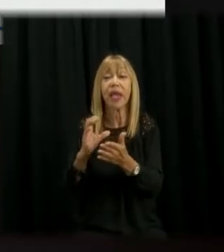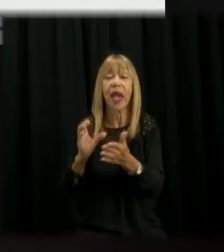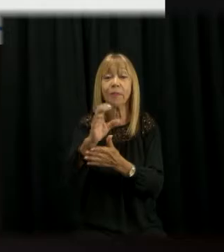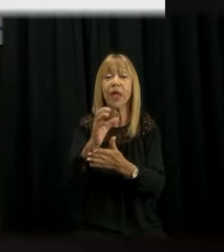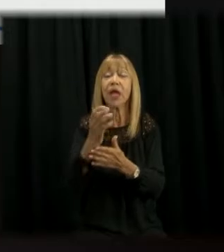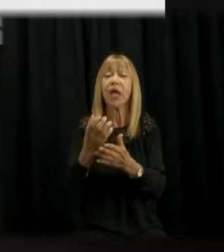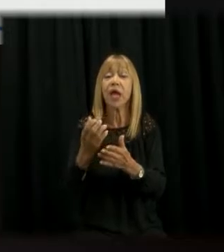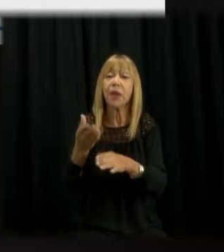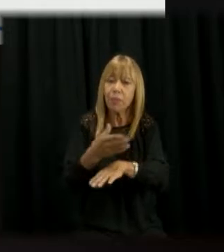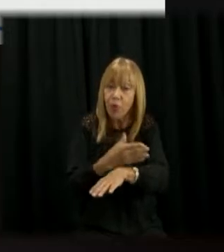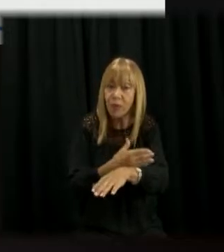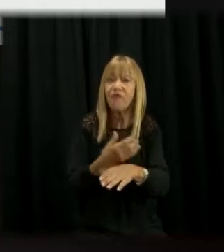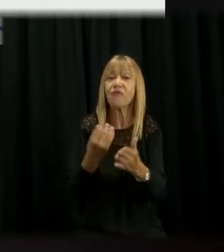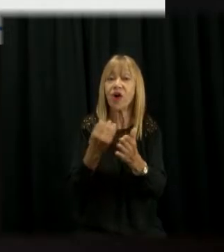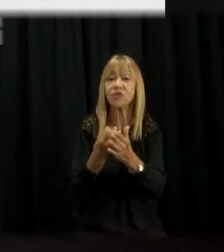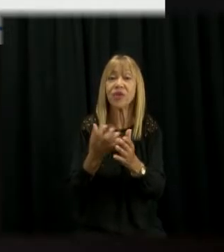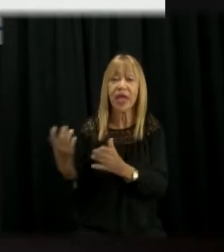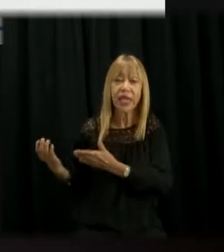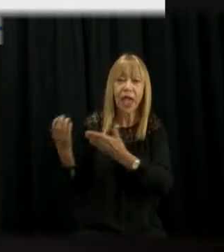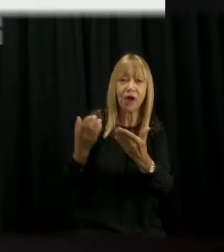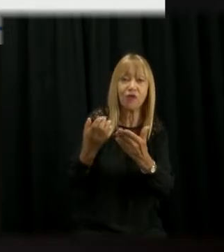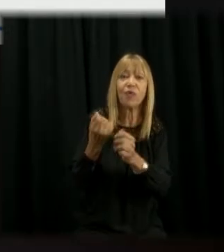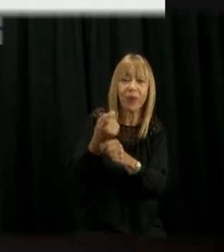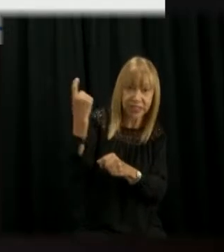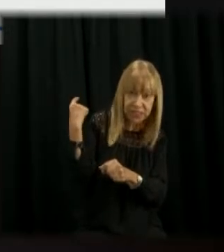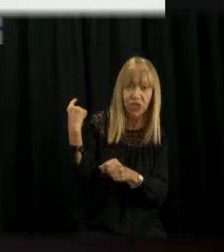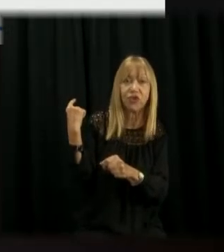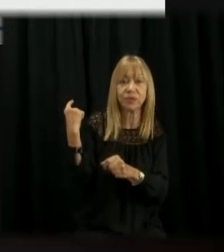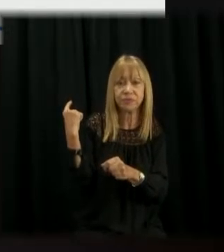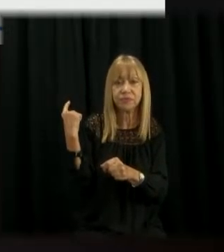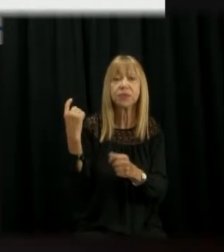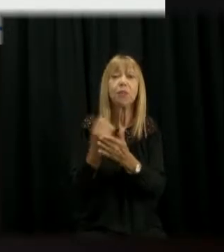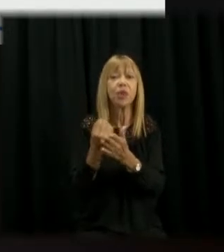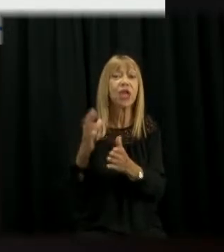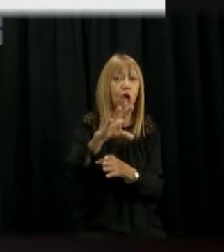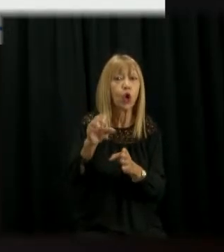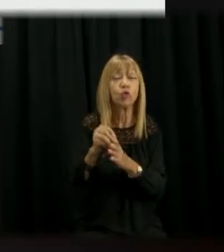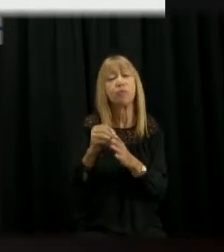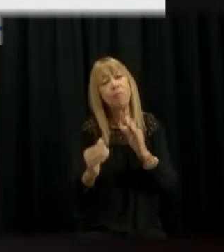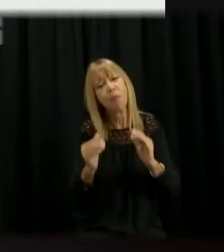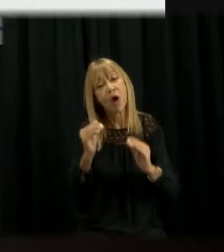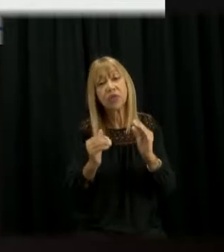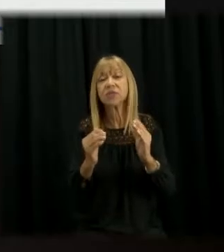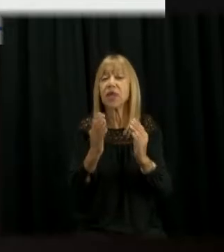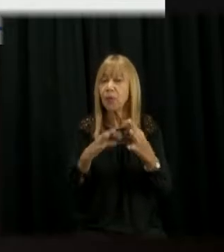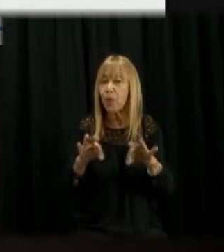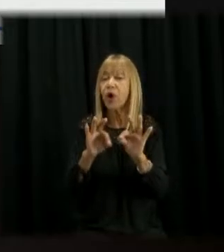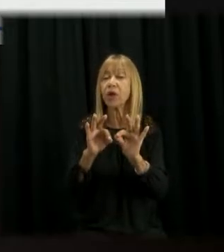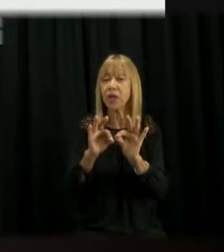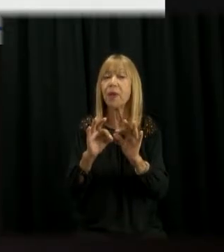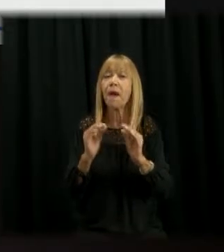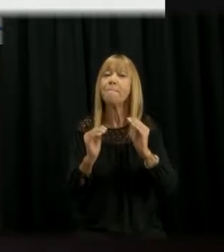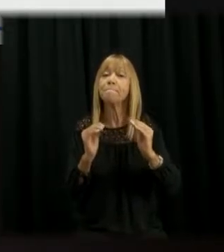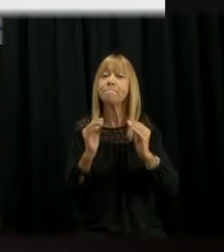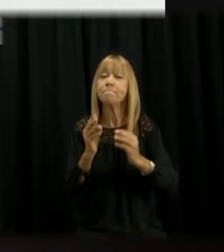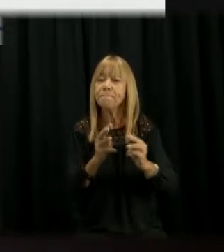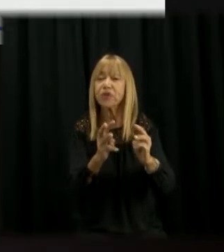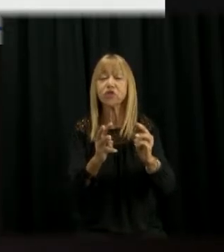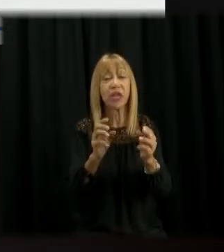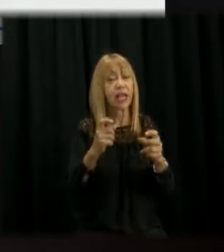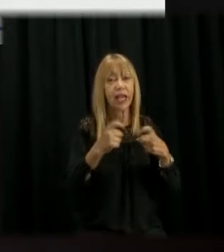Esto se está haciendo por las inversiones capitales, el fondo de inversiones capitales que va a venir del año pasado. Tiene medidas modestas